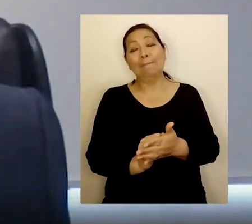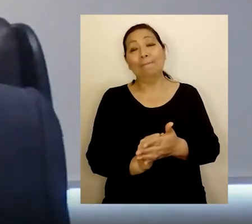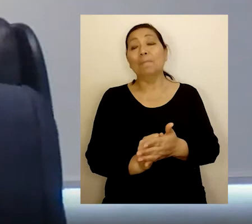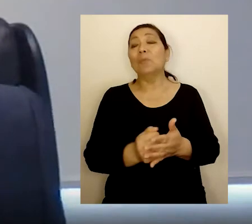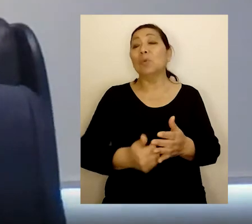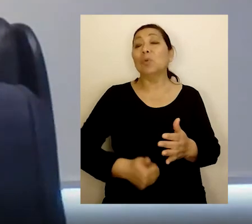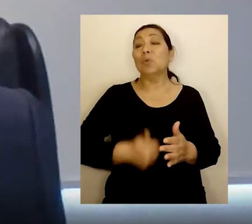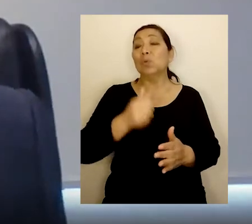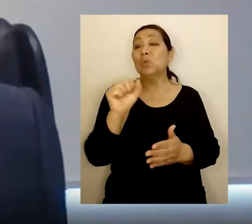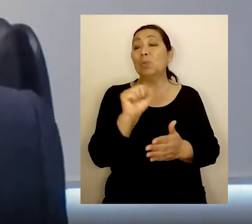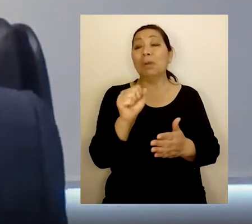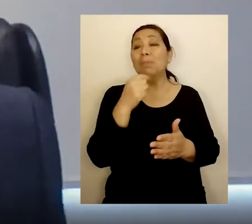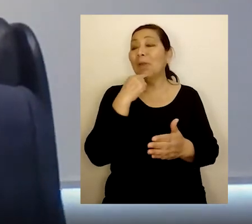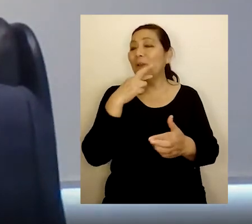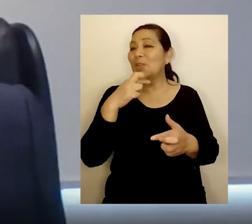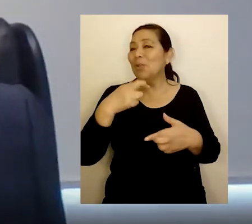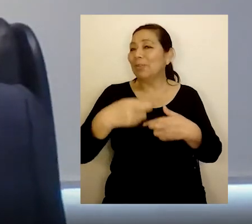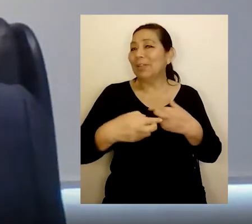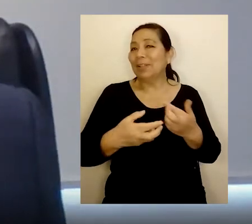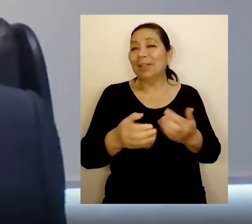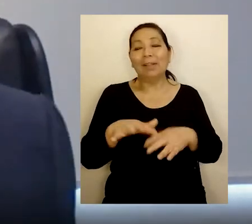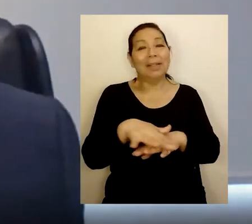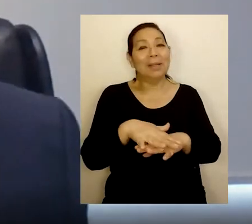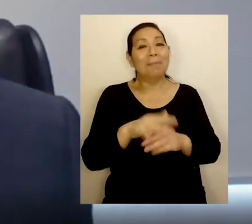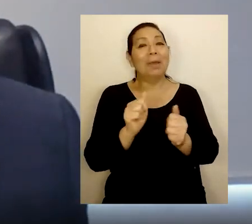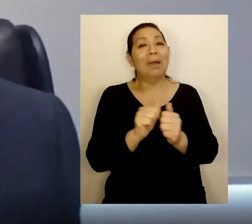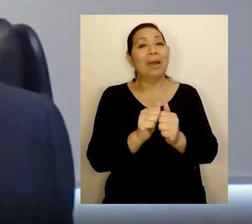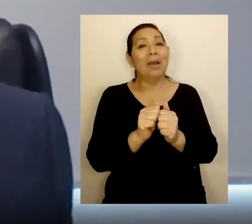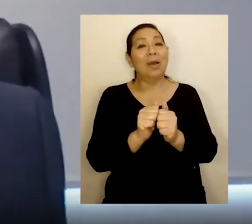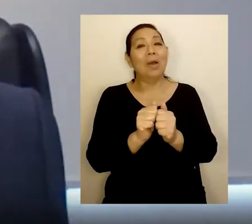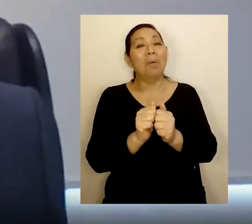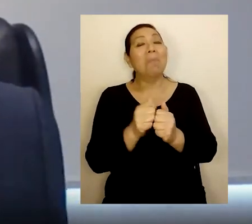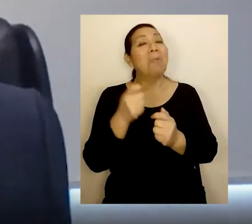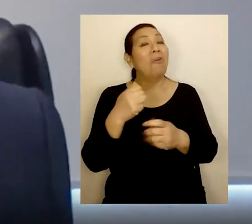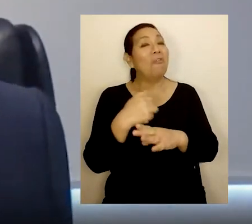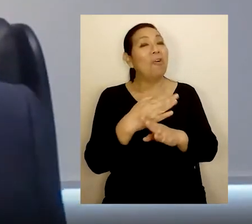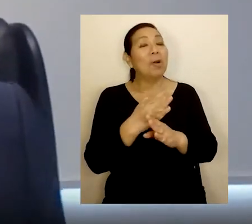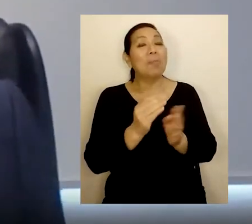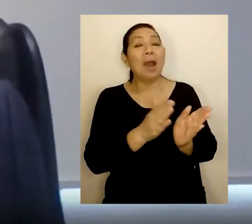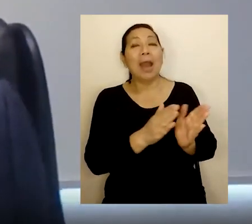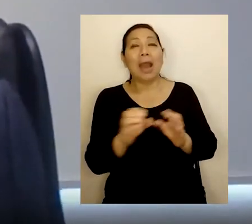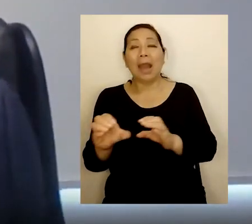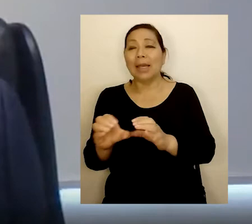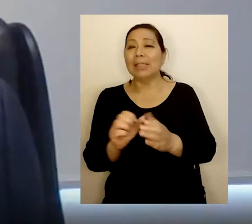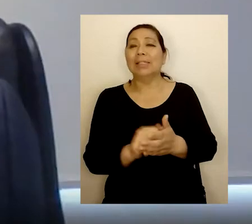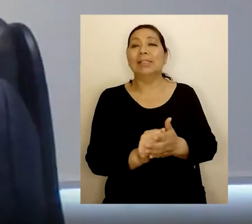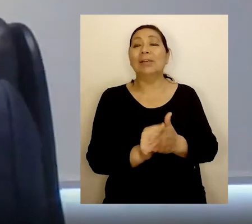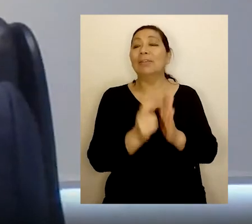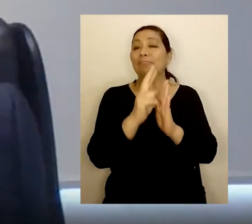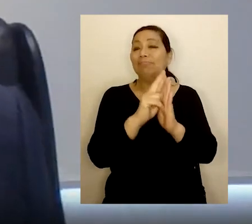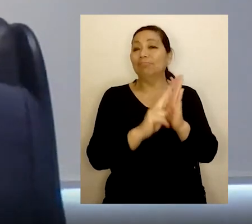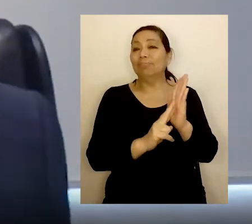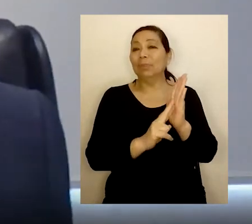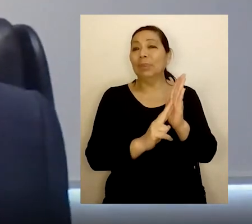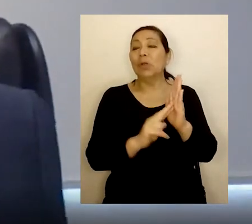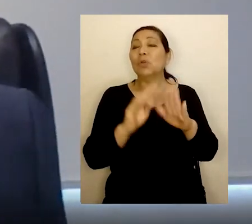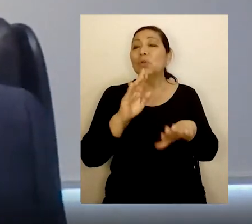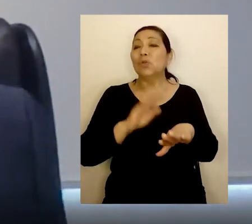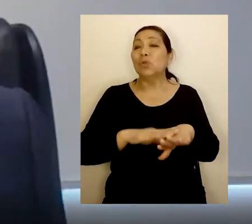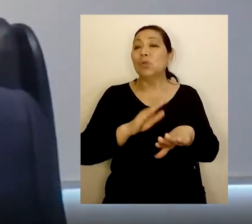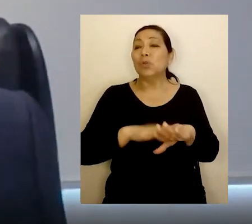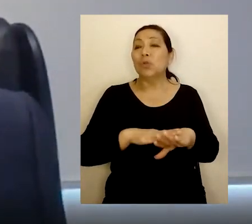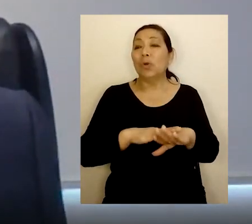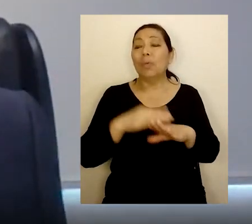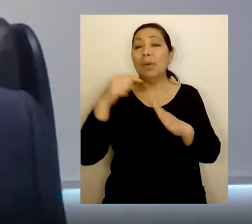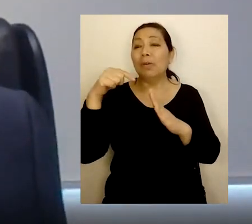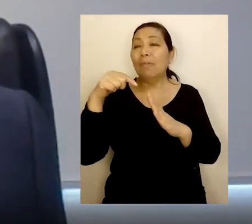la Corte Suprema declara improcedente de plano, de una u otra manera hace una resolución